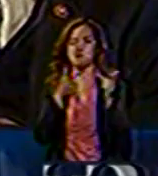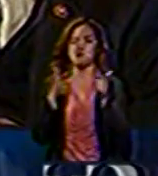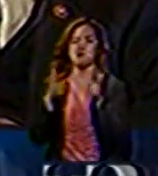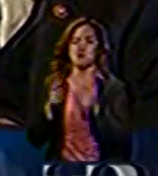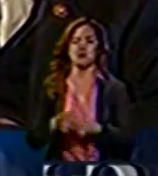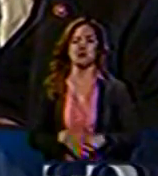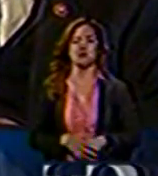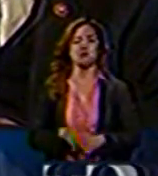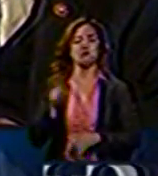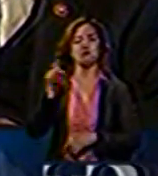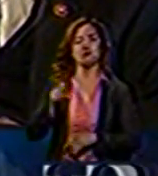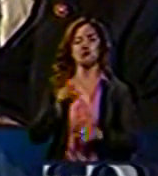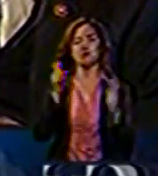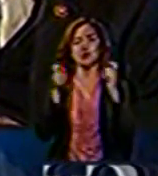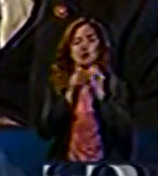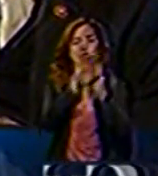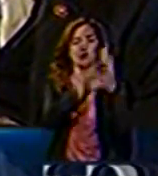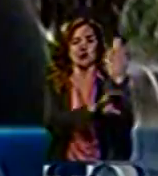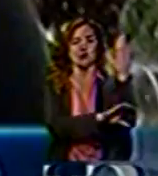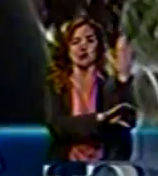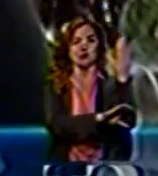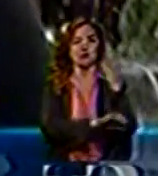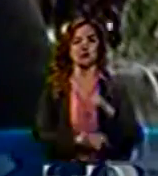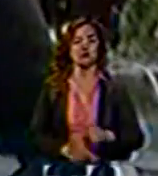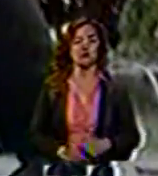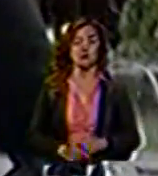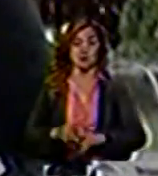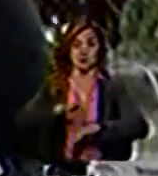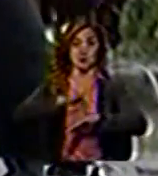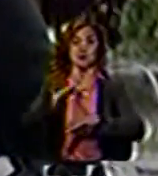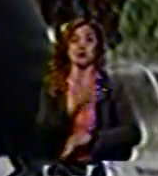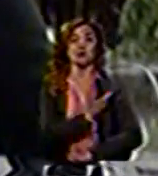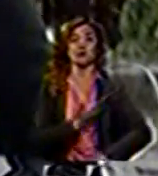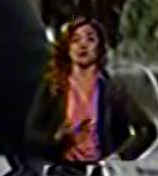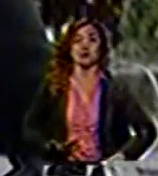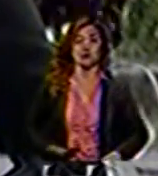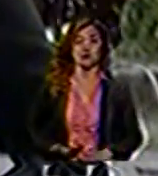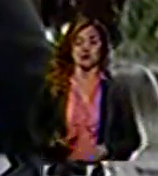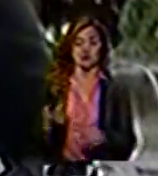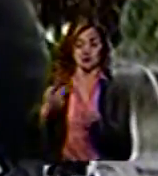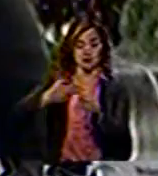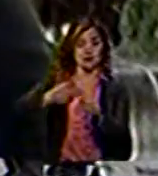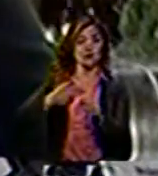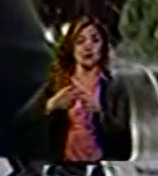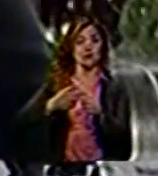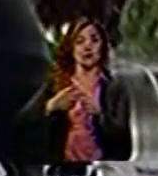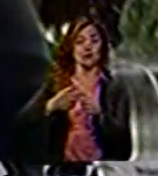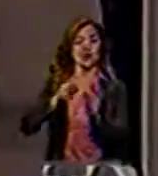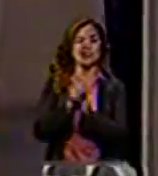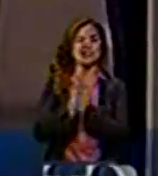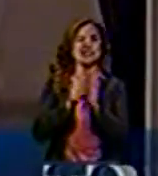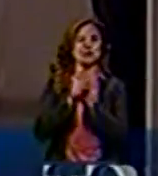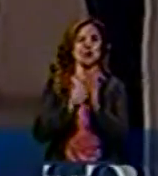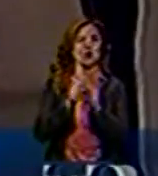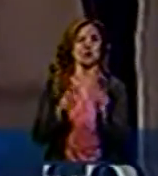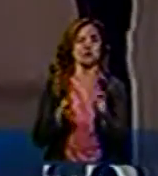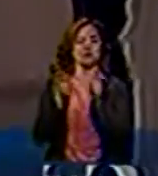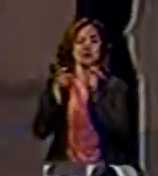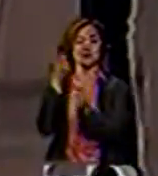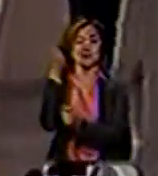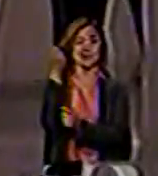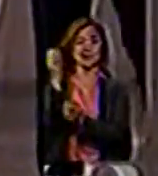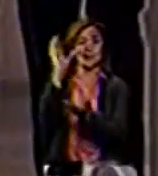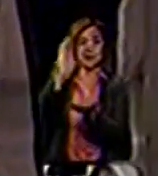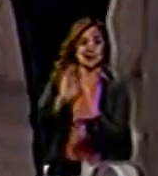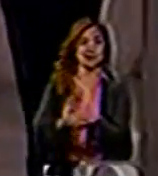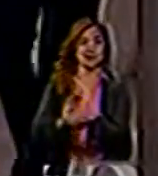sea necesario un cambio constitucional. Más temprano, el presidente de la República también participó de la entrega simbólica del dinero